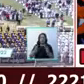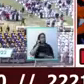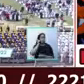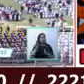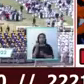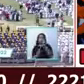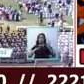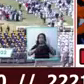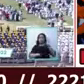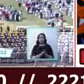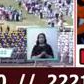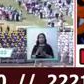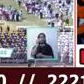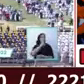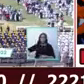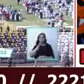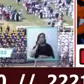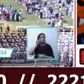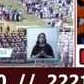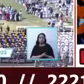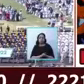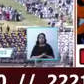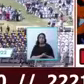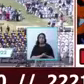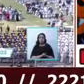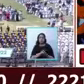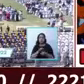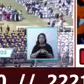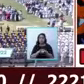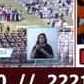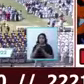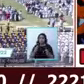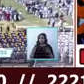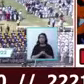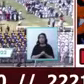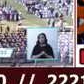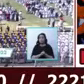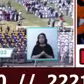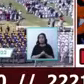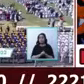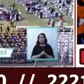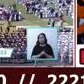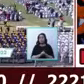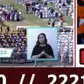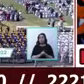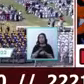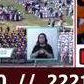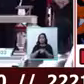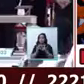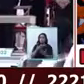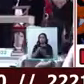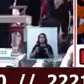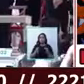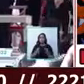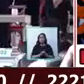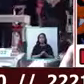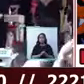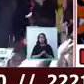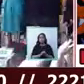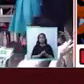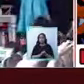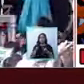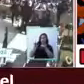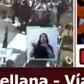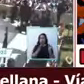es bueno preguntarle al analista político Armando Orellana, que ya se encuentra en la línea, por lo menos una radiografía de estos